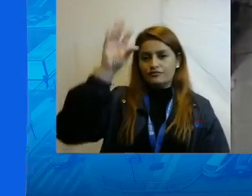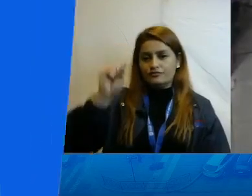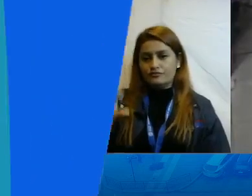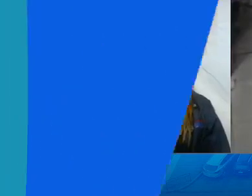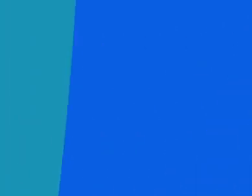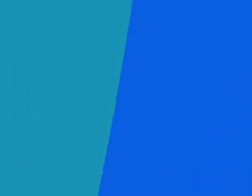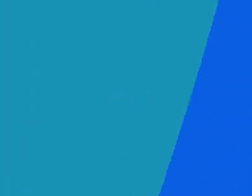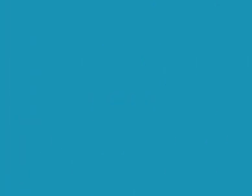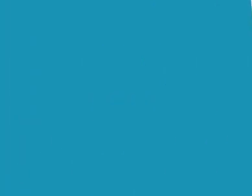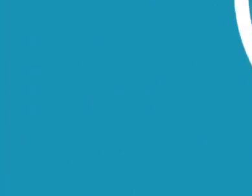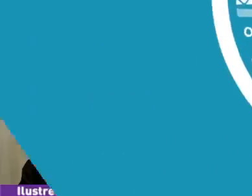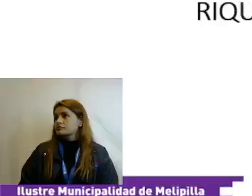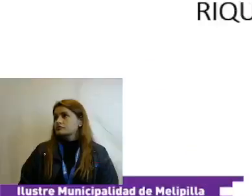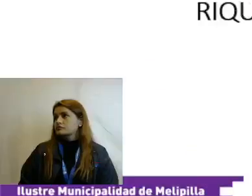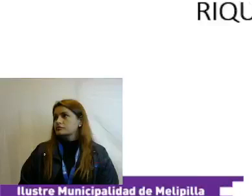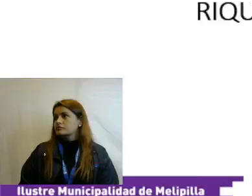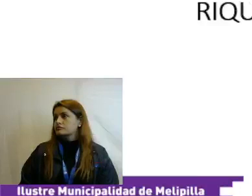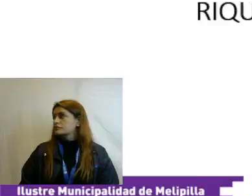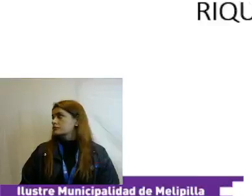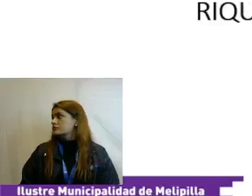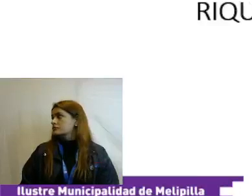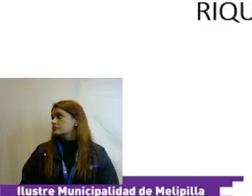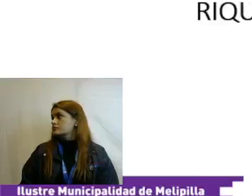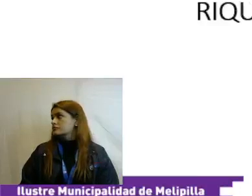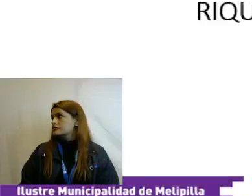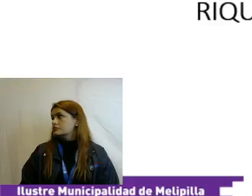cruce por Tusa Riquelme.